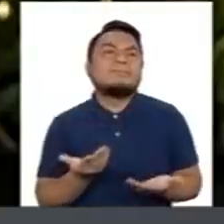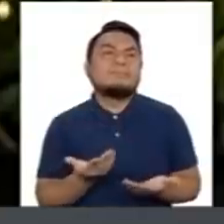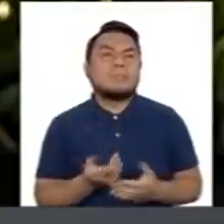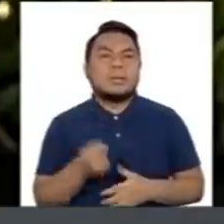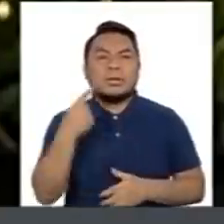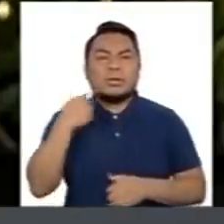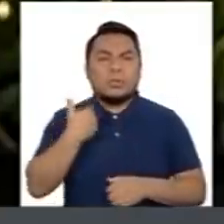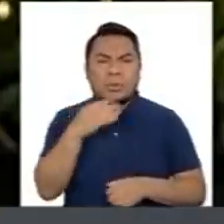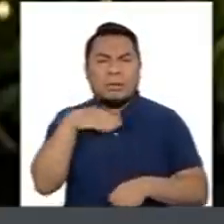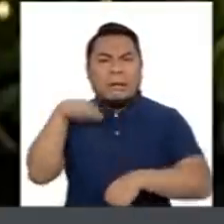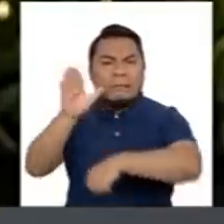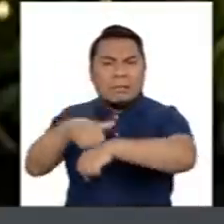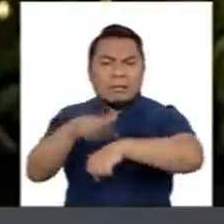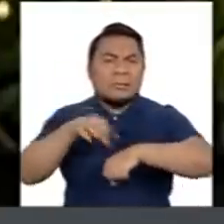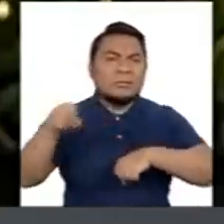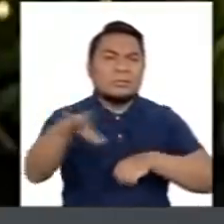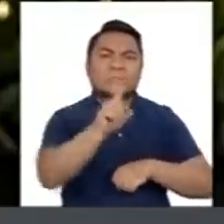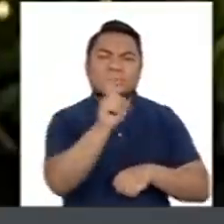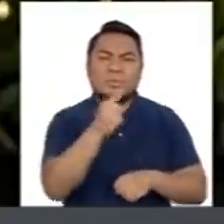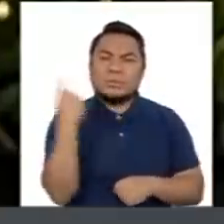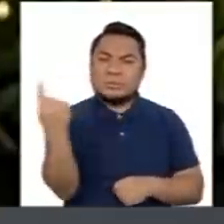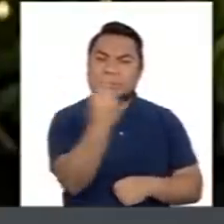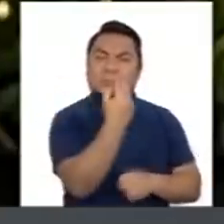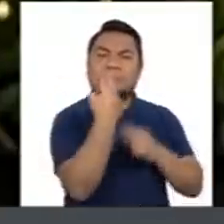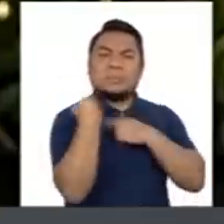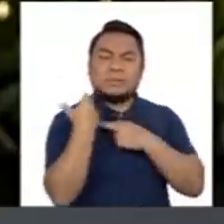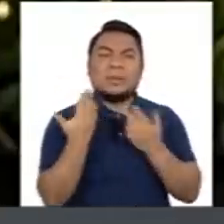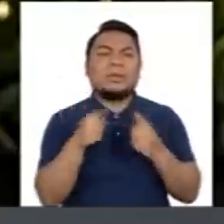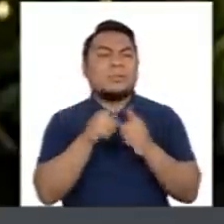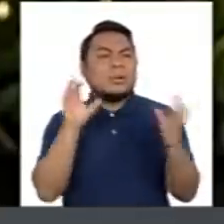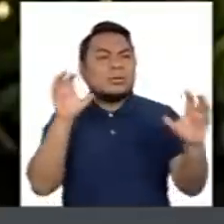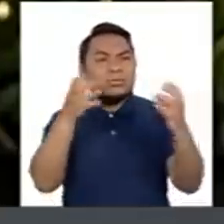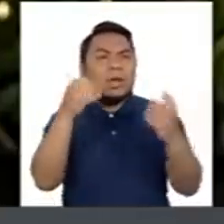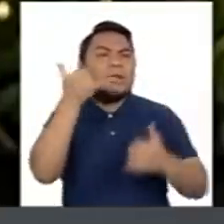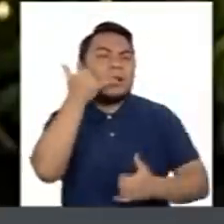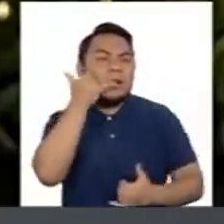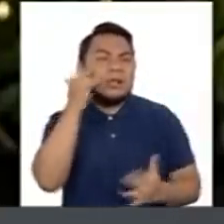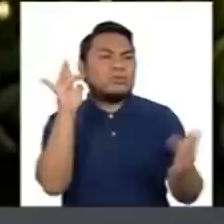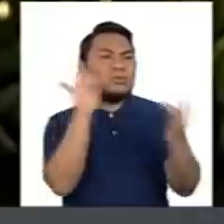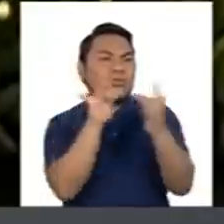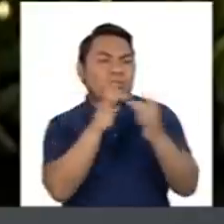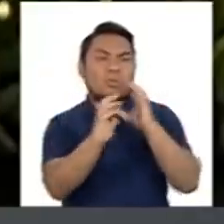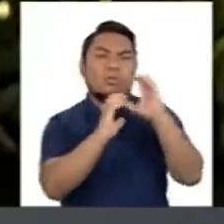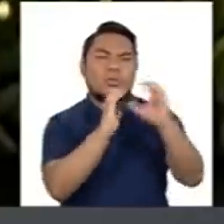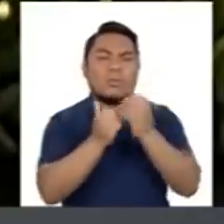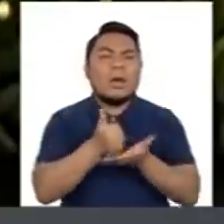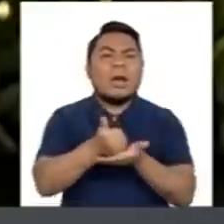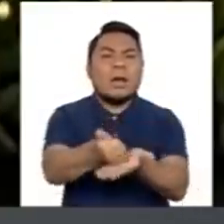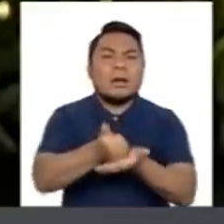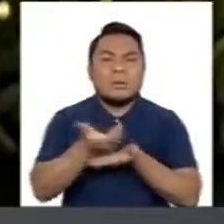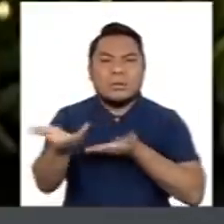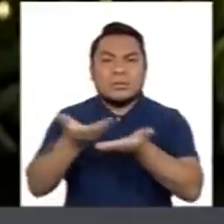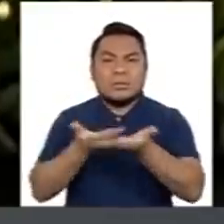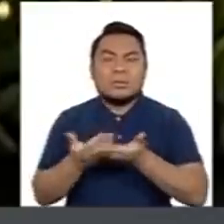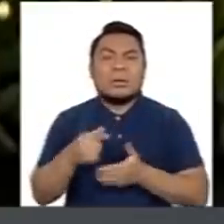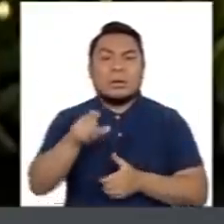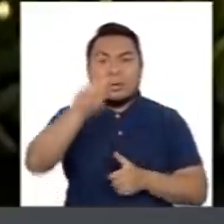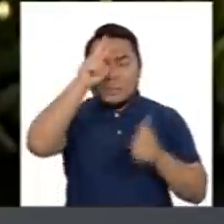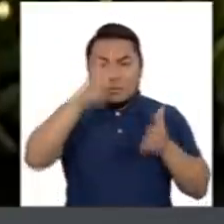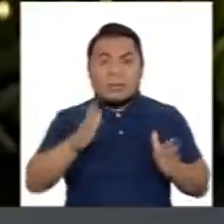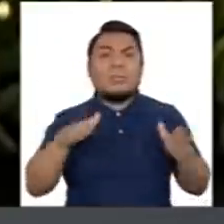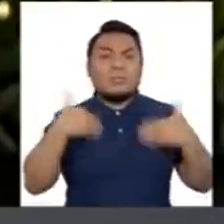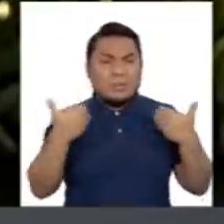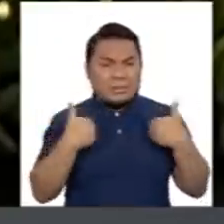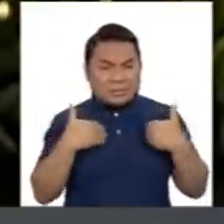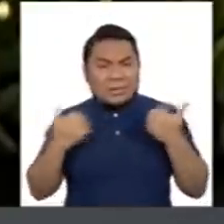alguna movilización, sino que existen metodologías. Vía teléfono, celular, estar en contacto, ayudarse. O sea, los ciudadanos también